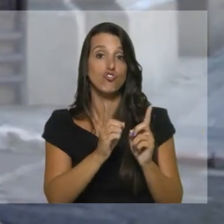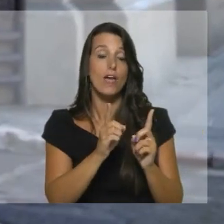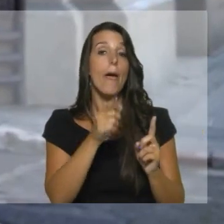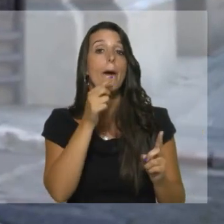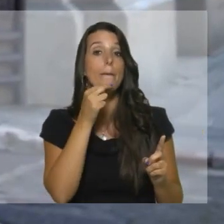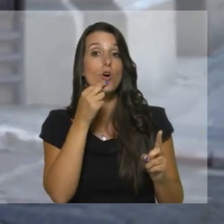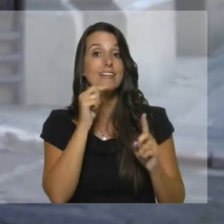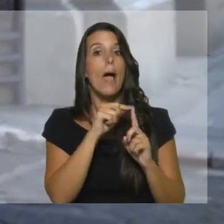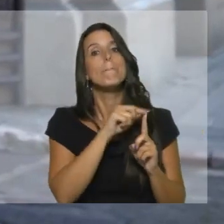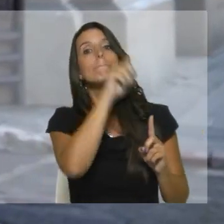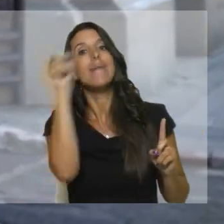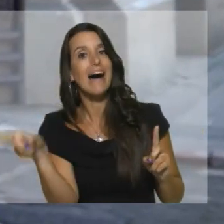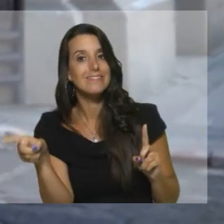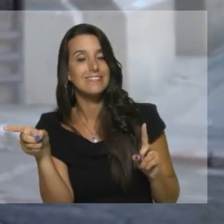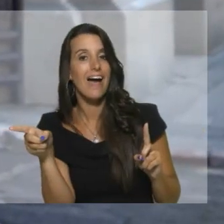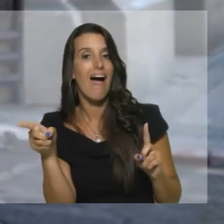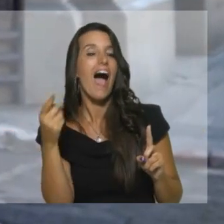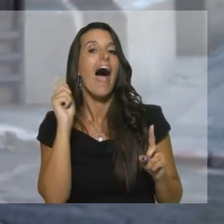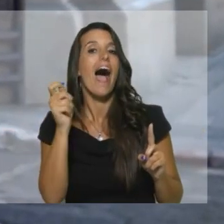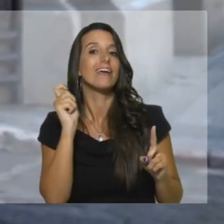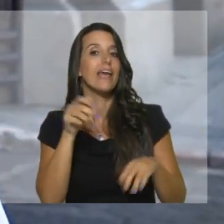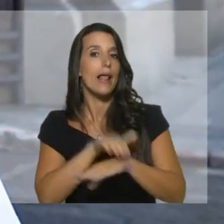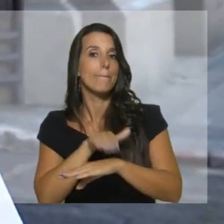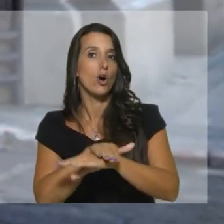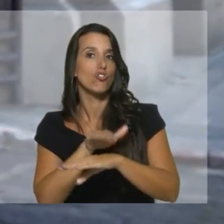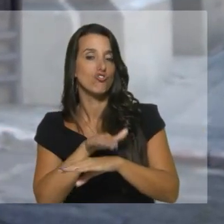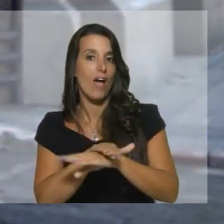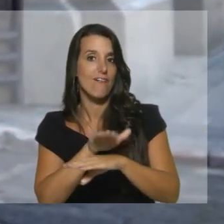la policía lo derivaría a la repartición de la Armada por tener la jurisdicción, ¿no?